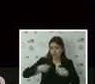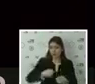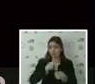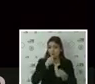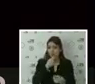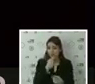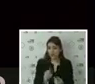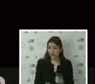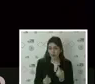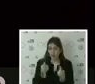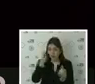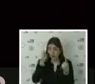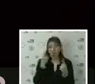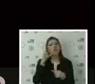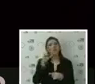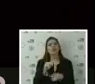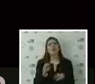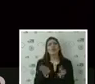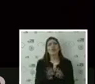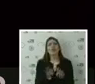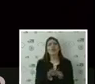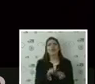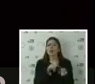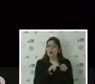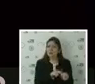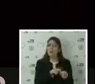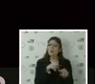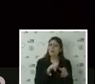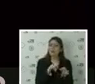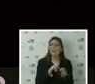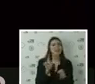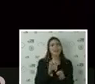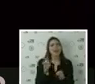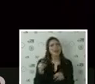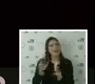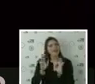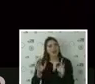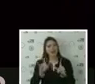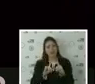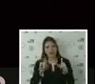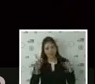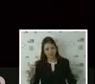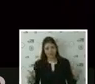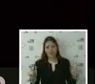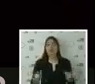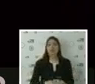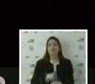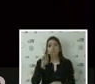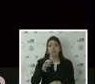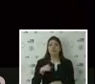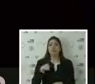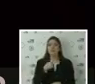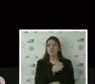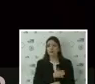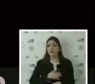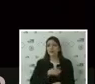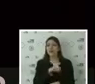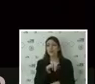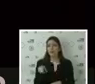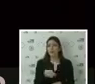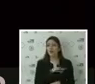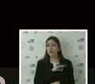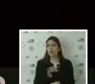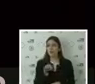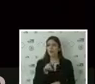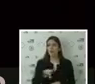un tema pendiente, sino que ya haya una igualdad permanente. Pero me alegra mucho escuchar que ustedes tienen